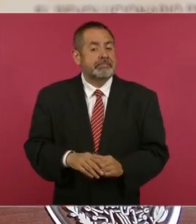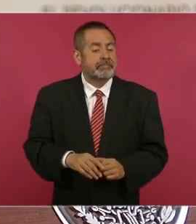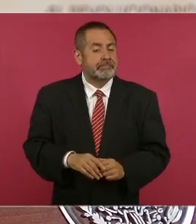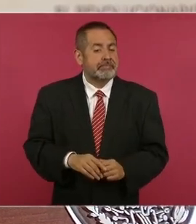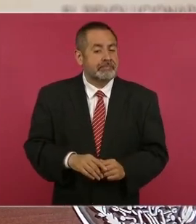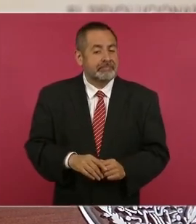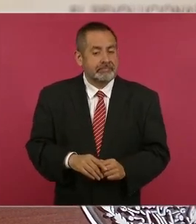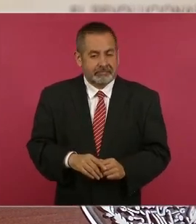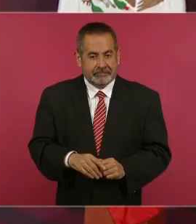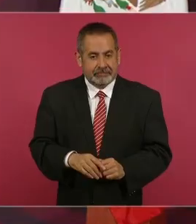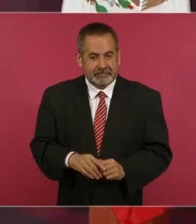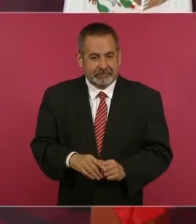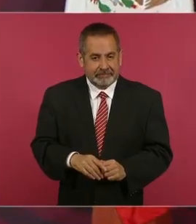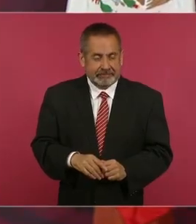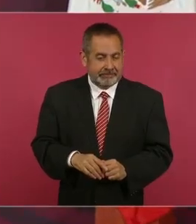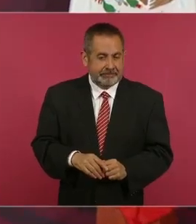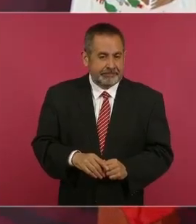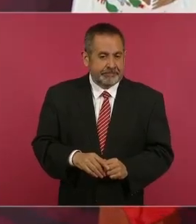un